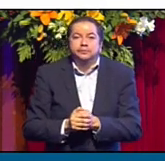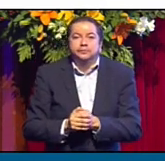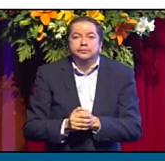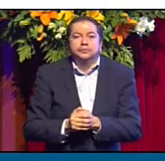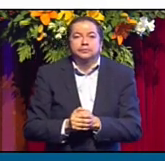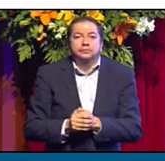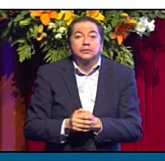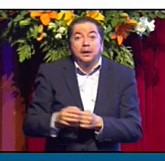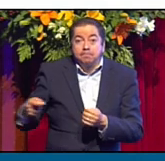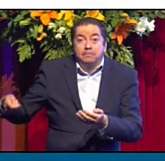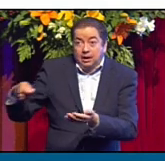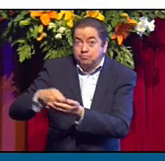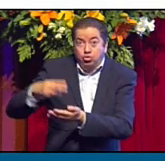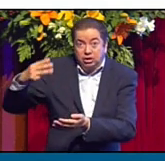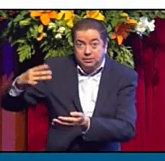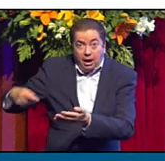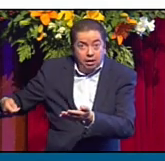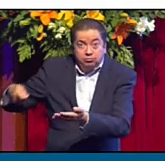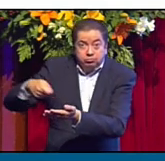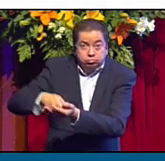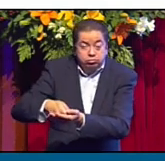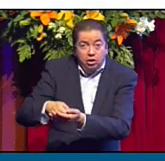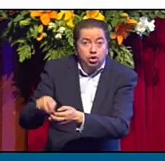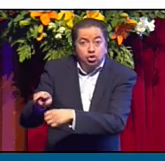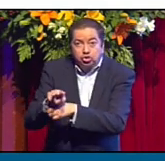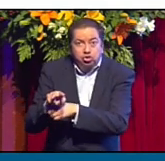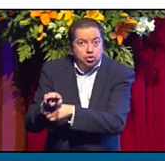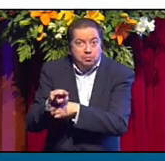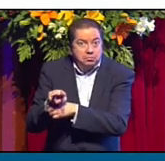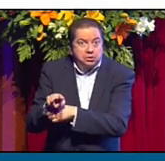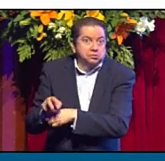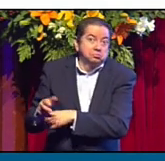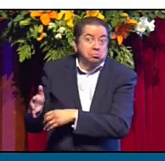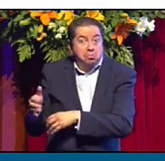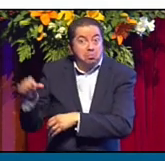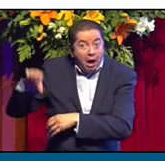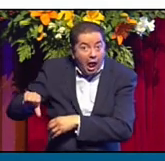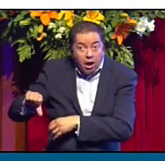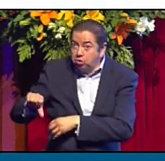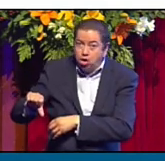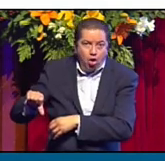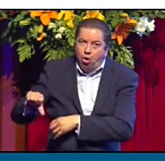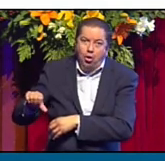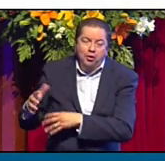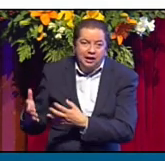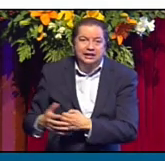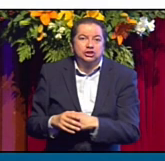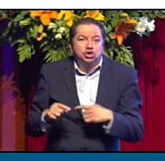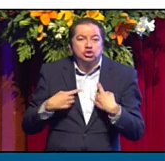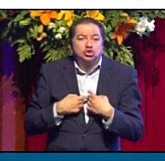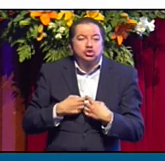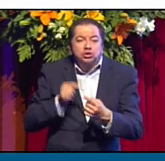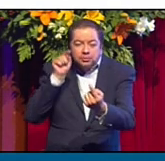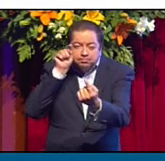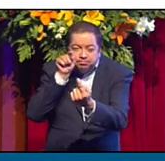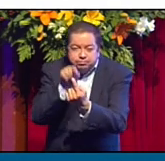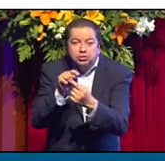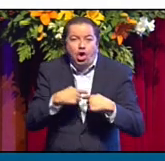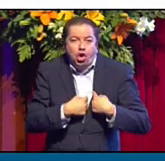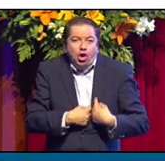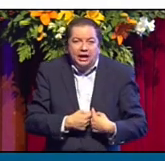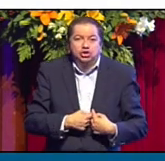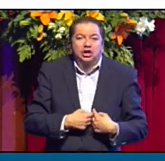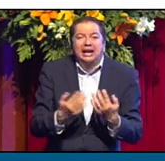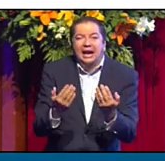135.391.974 pesos, plata del municipio. No administramos tan mal, parece. Y somos capaces de efectivamente llegar al corazón de las necesidades de